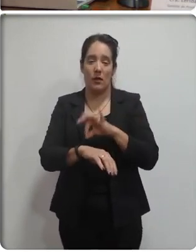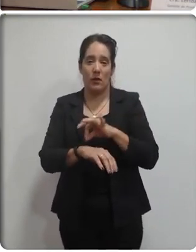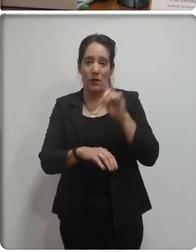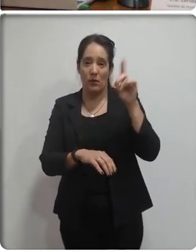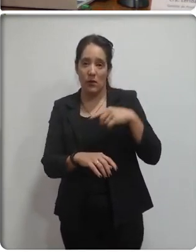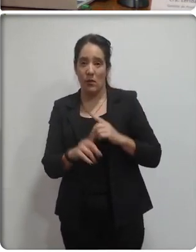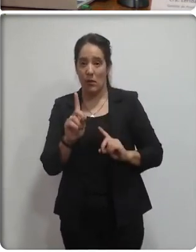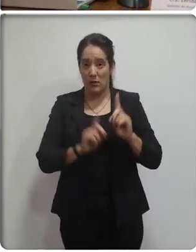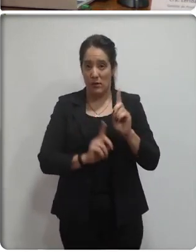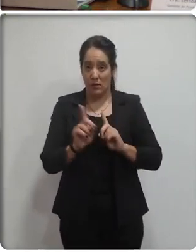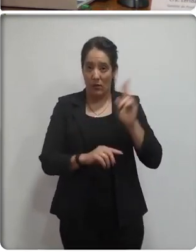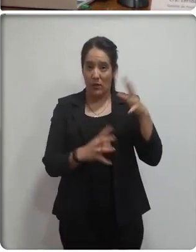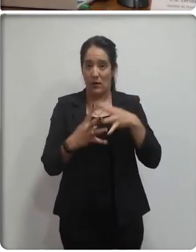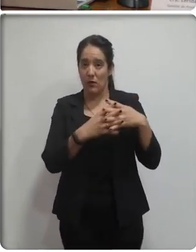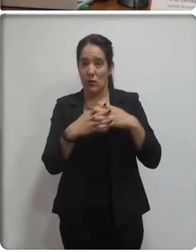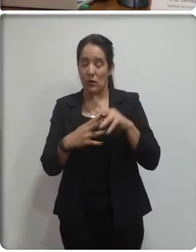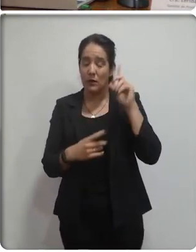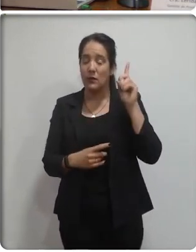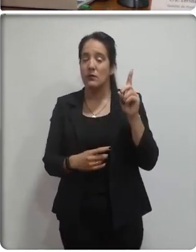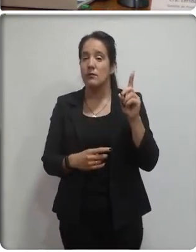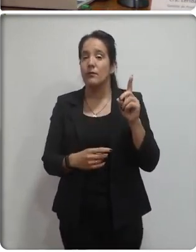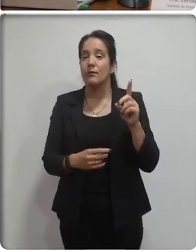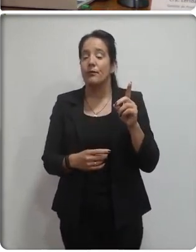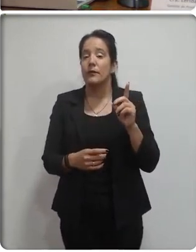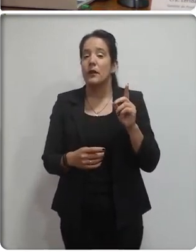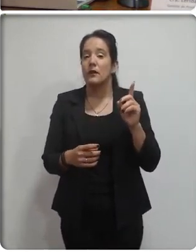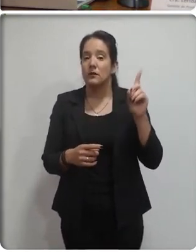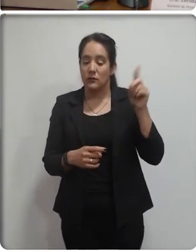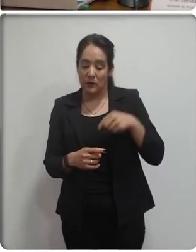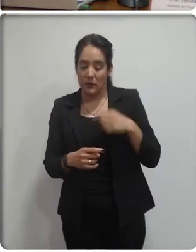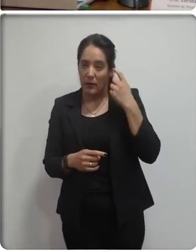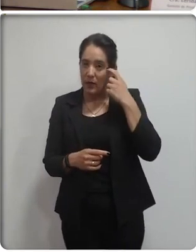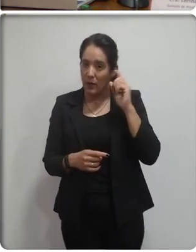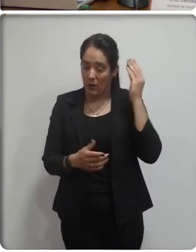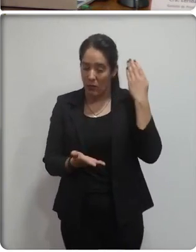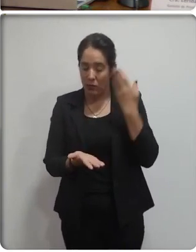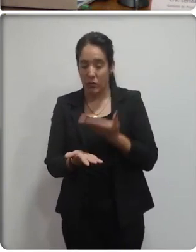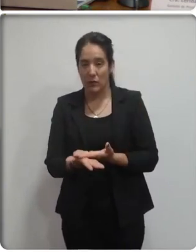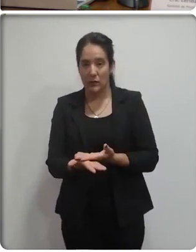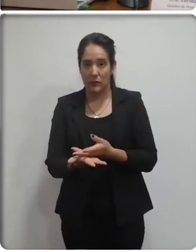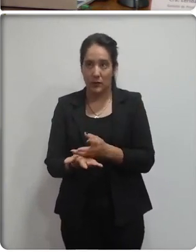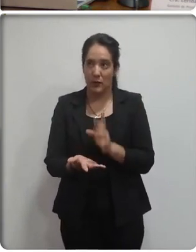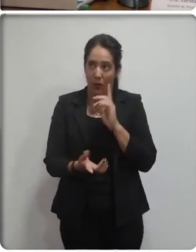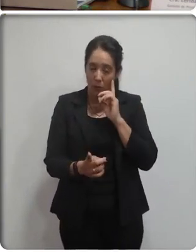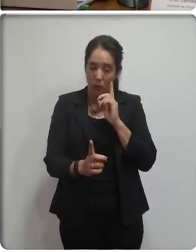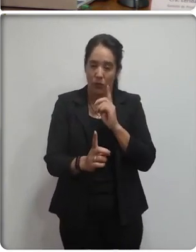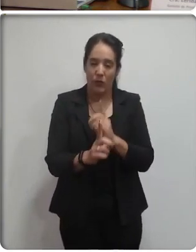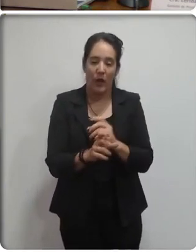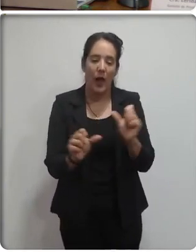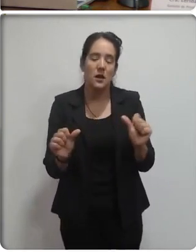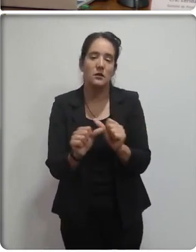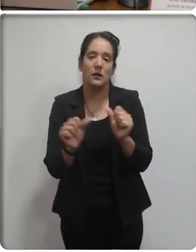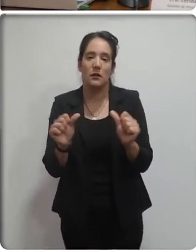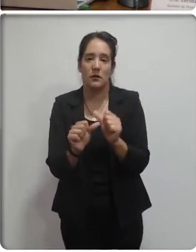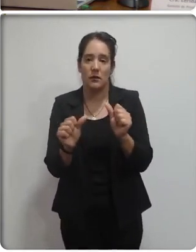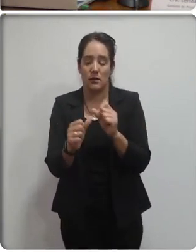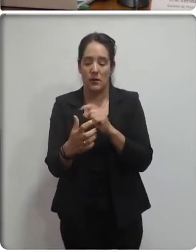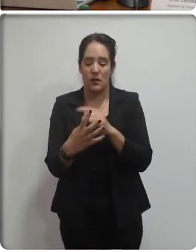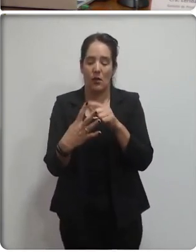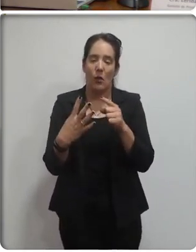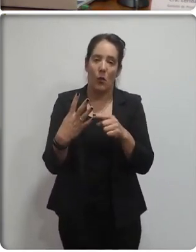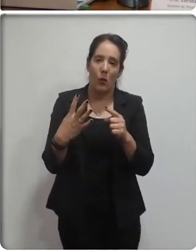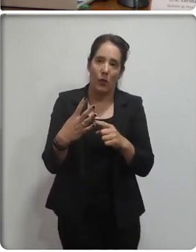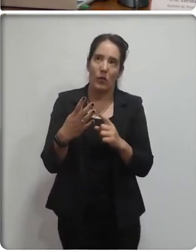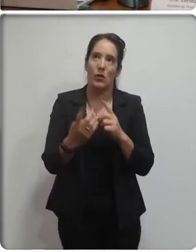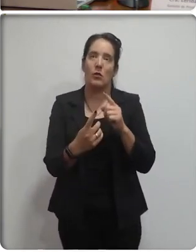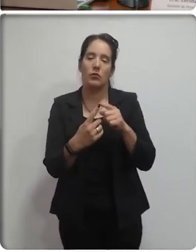la Universidad de Harvard, que un poco lo que trata es un enfoque de aprender haciendo, que tiene 4 principios,